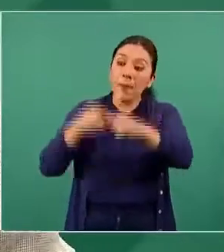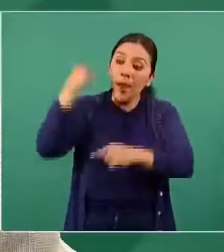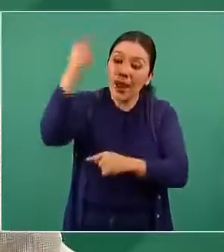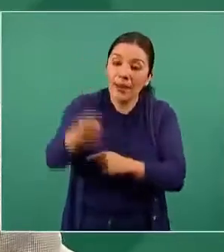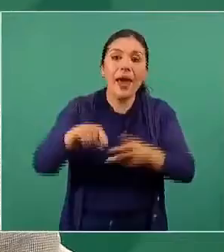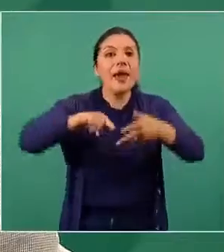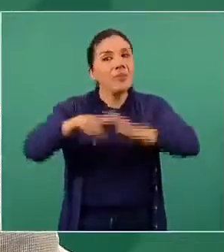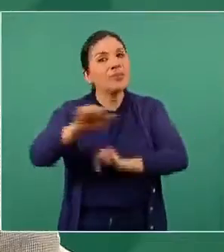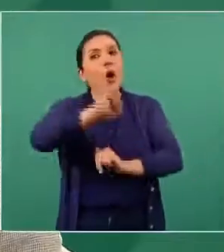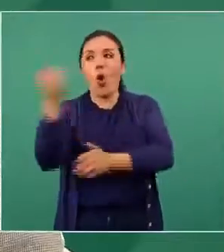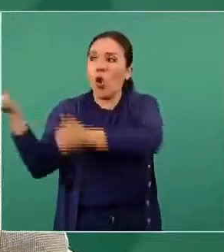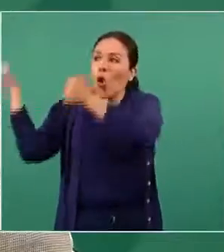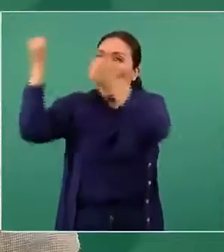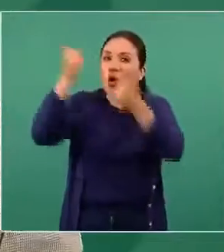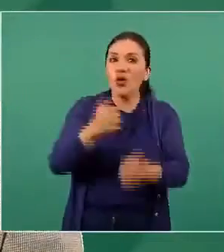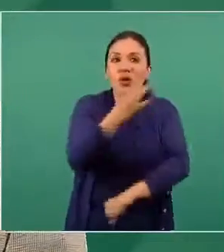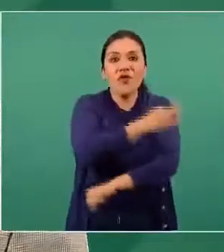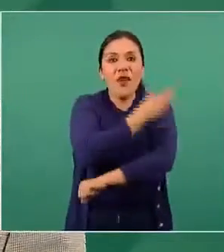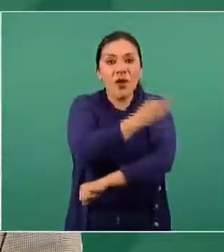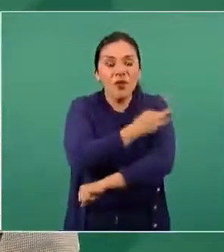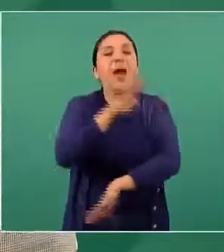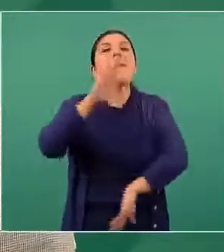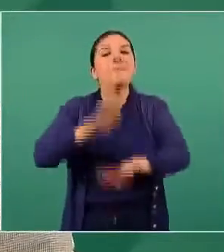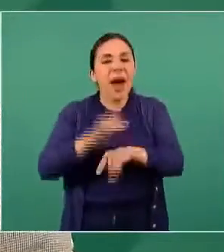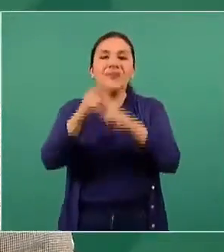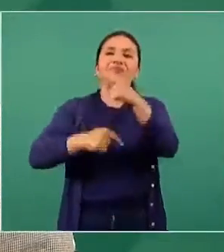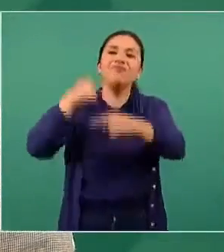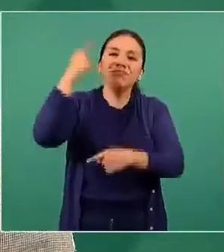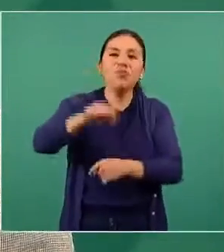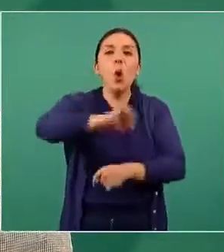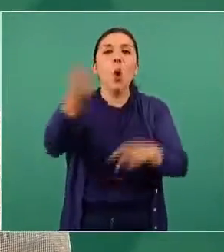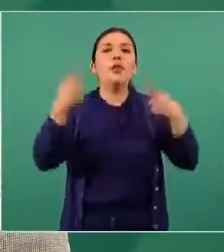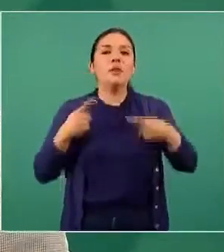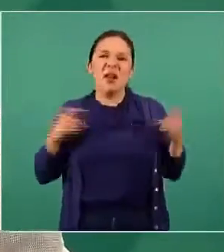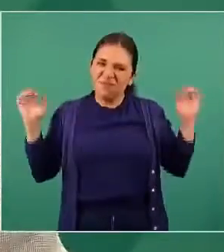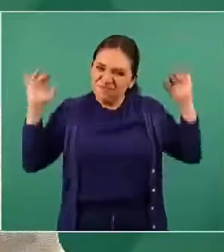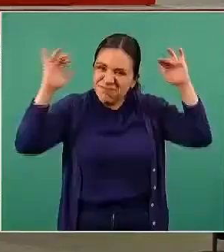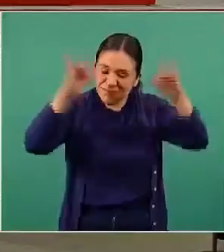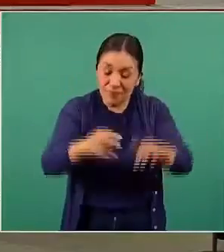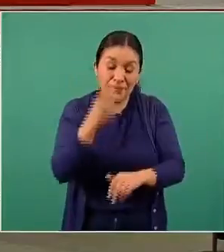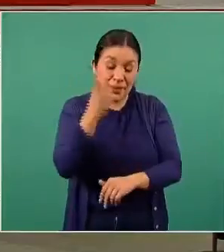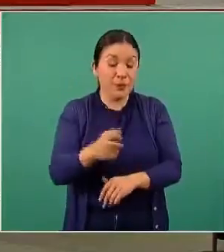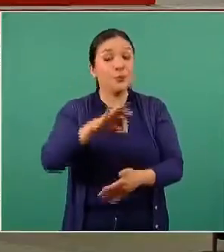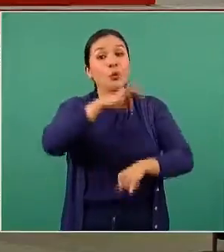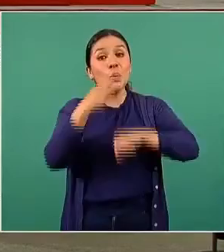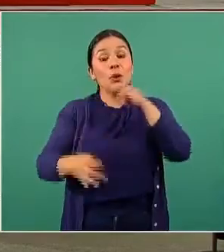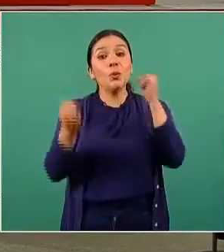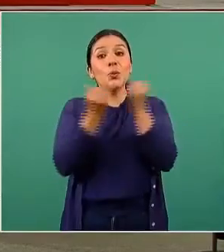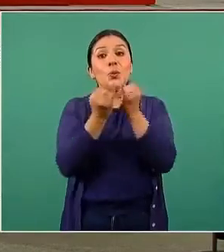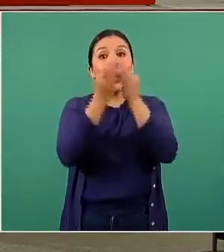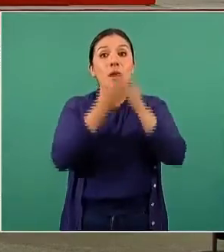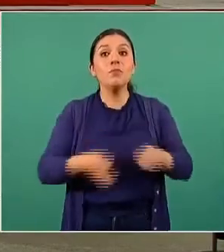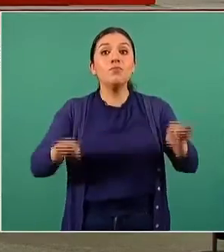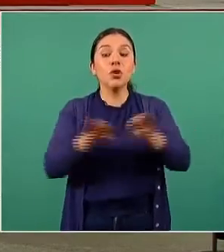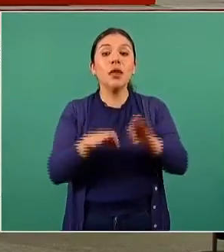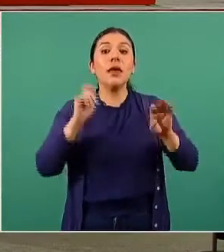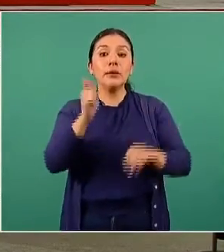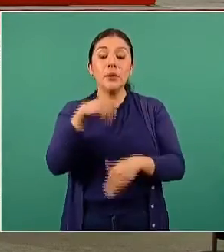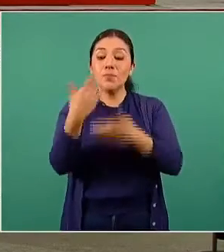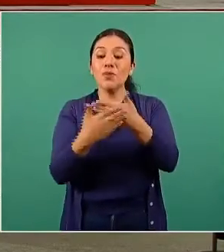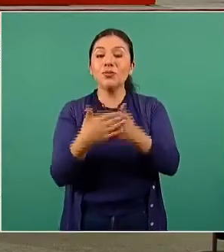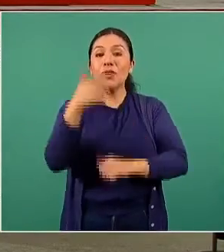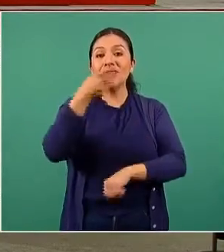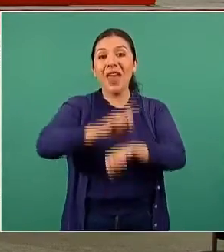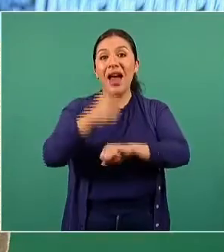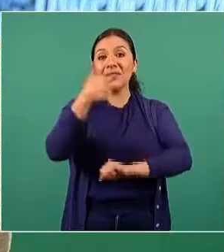con un nuevo embarque y entonces tenemos un nuevo ciclo semanal. Y lo último es relevante, el hecho de que el próximo 6 de